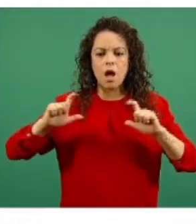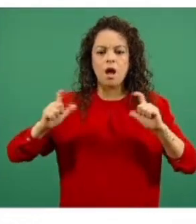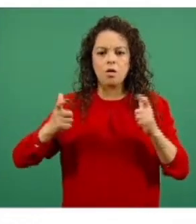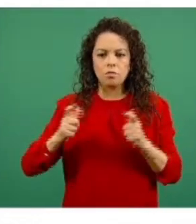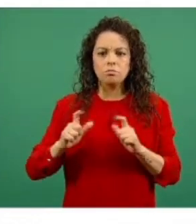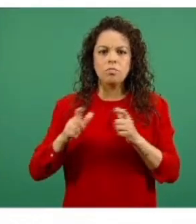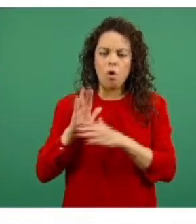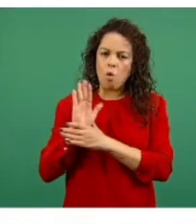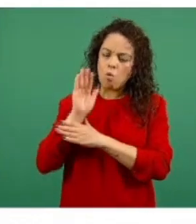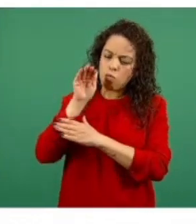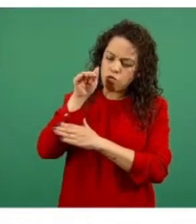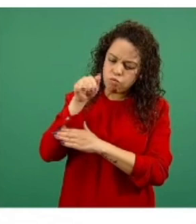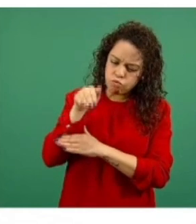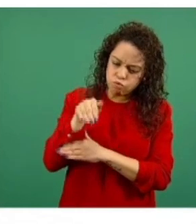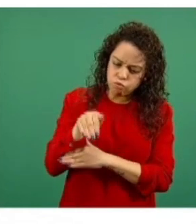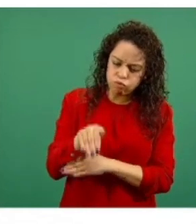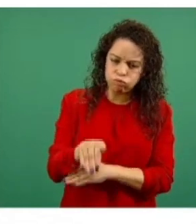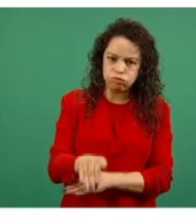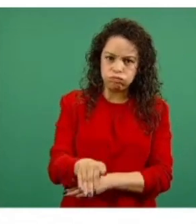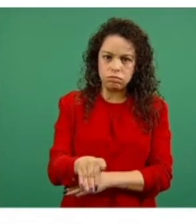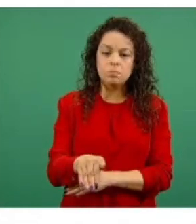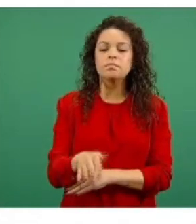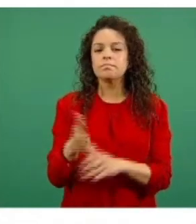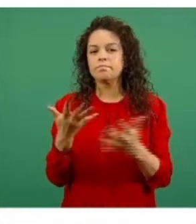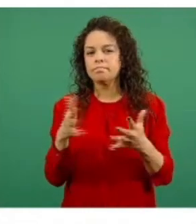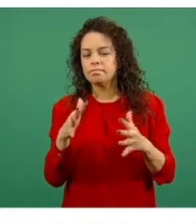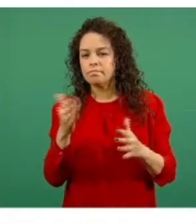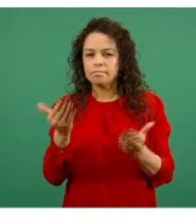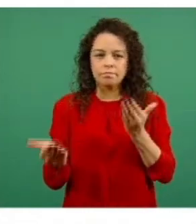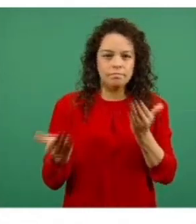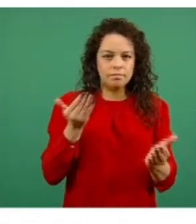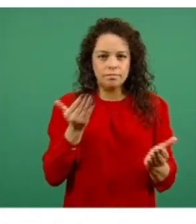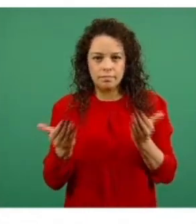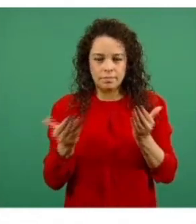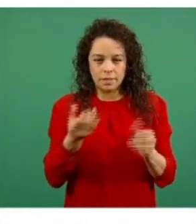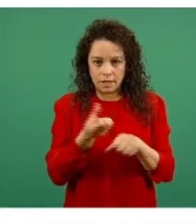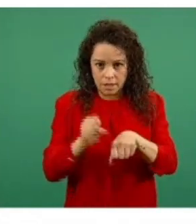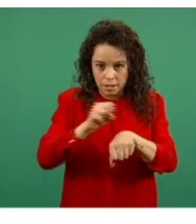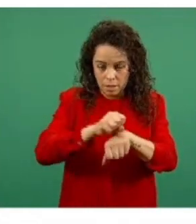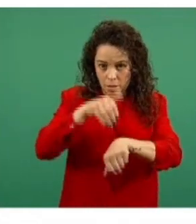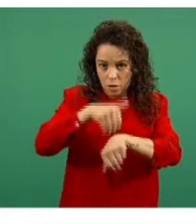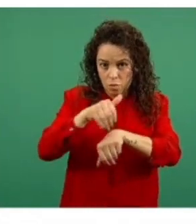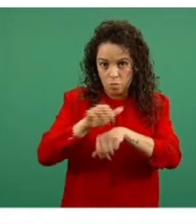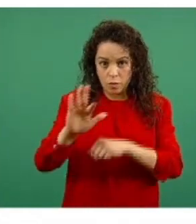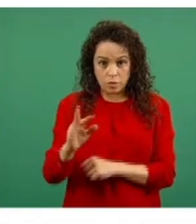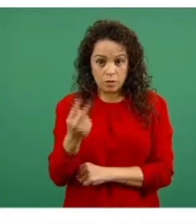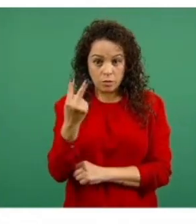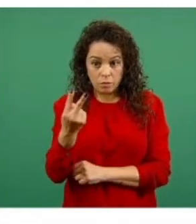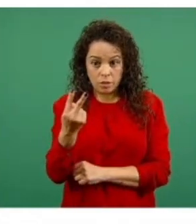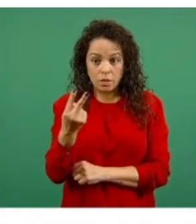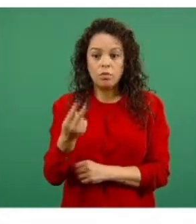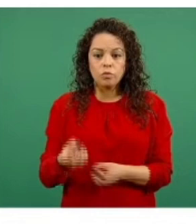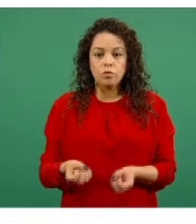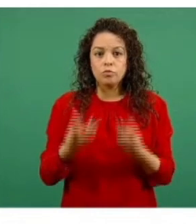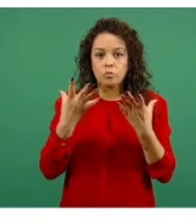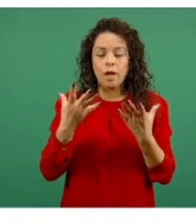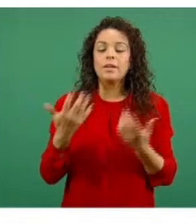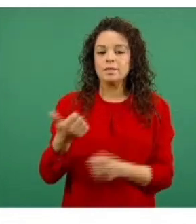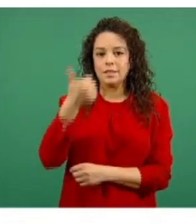durante toda la epidemia, y la estimación que tenemos en la semana 52 es un índice de letalidad